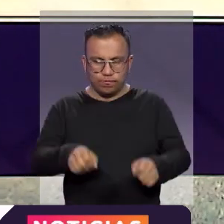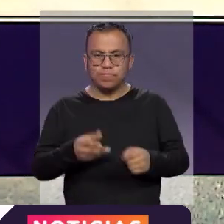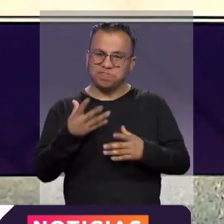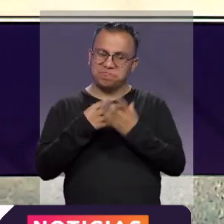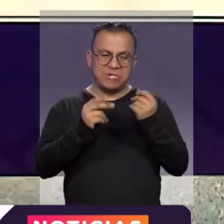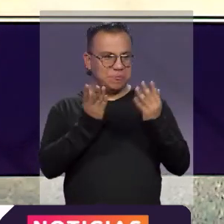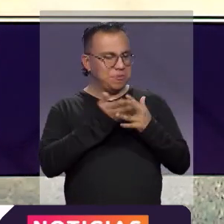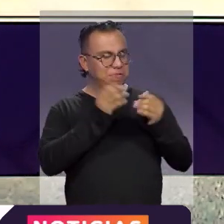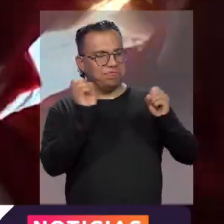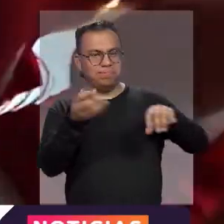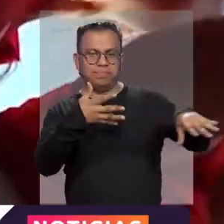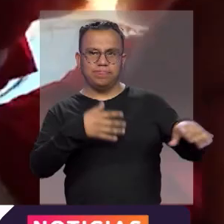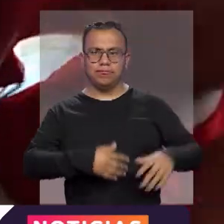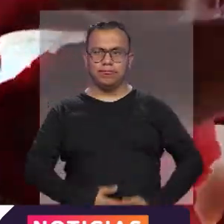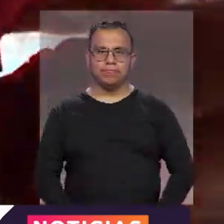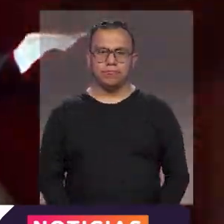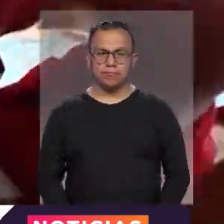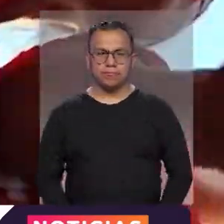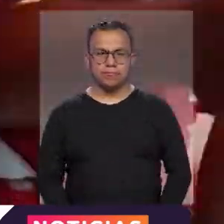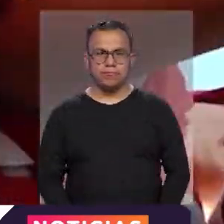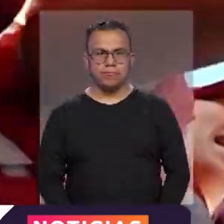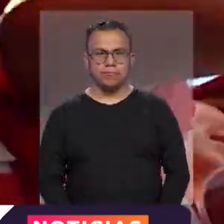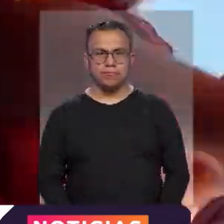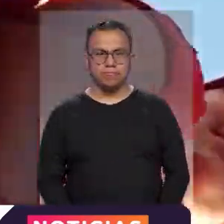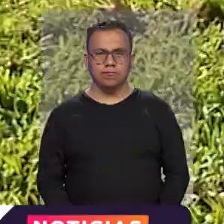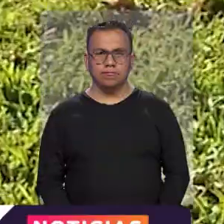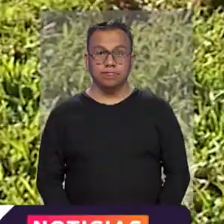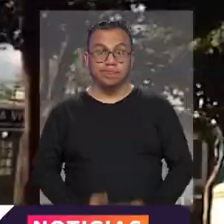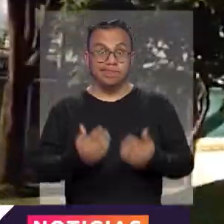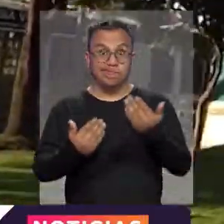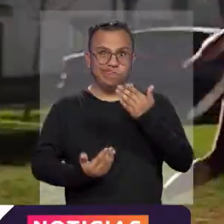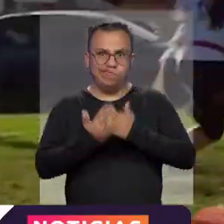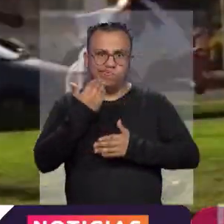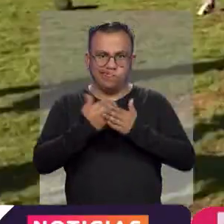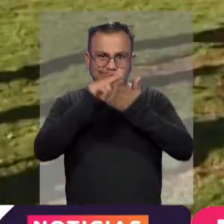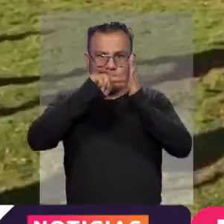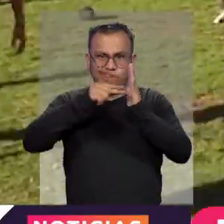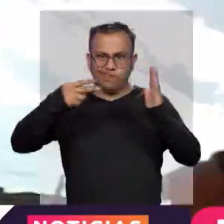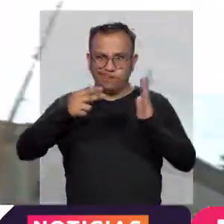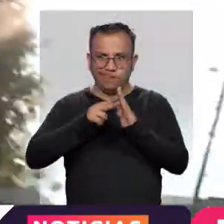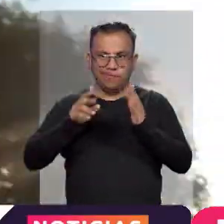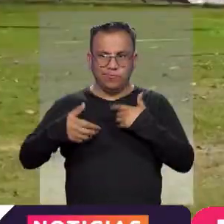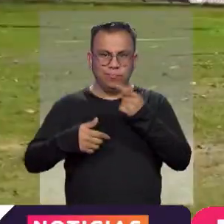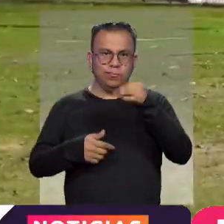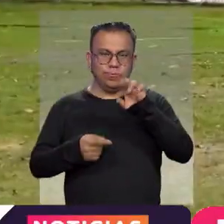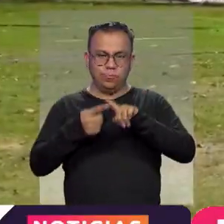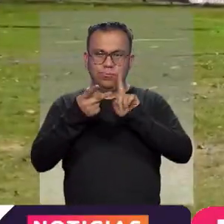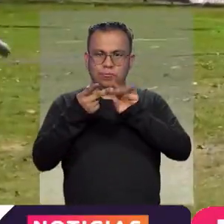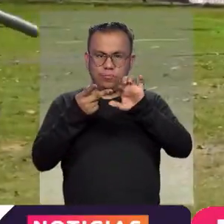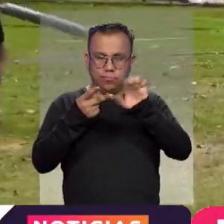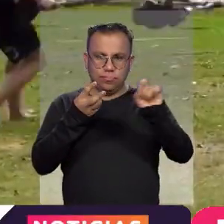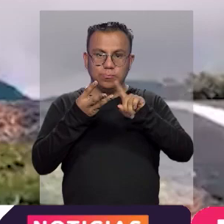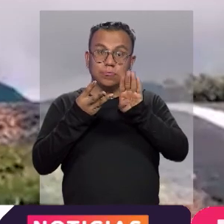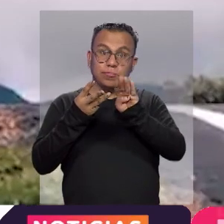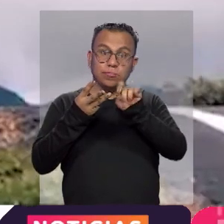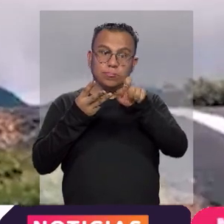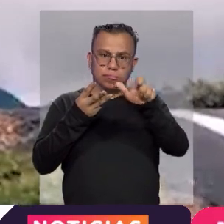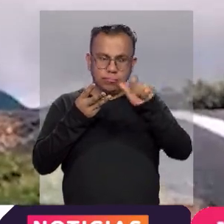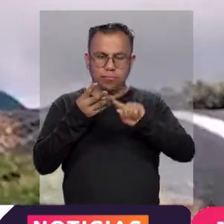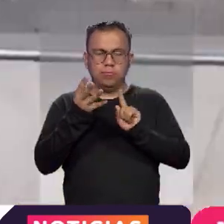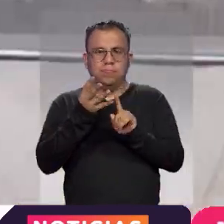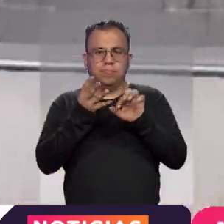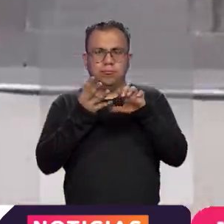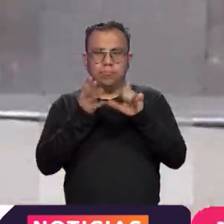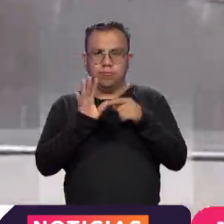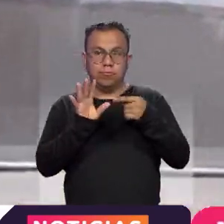de la rutina. ¡Au, au, au! Las nuevas tendencias deportivas como el Jugger, Chuck Ball, BMX,